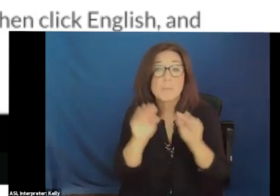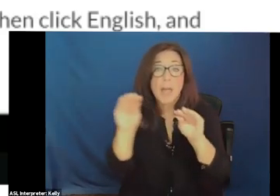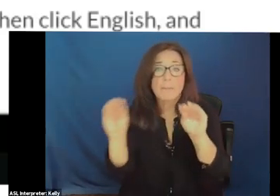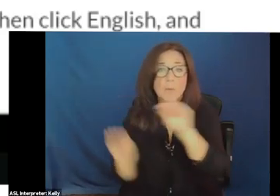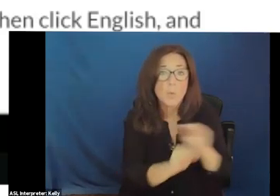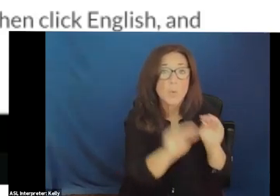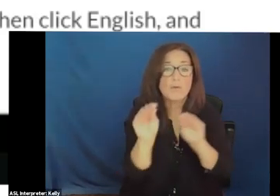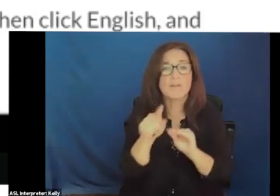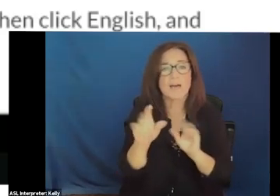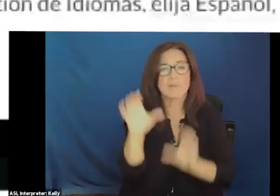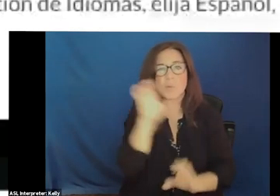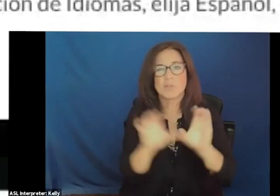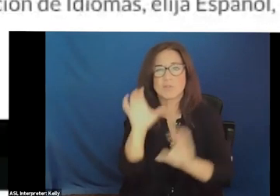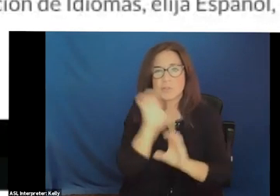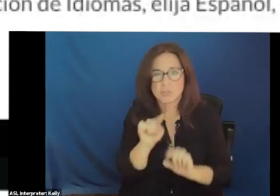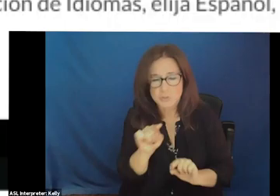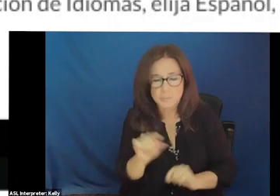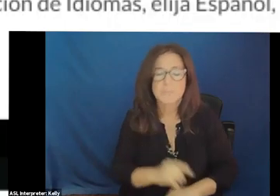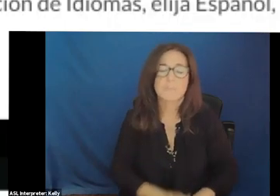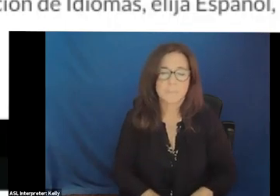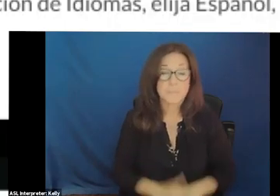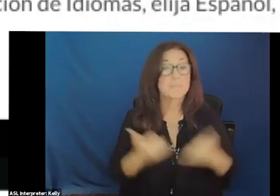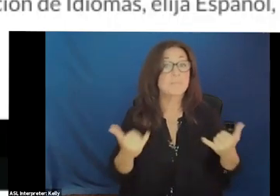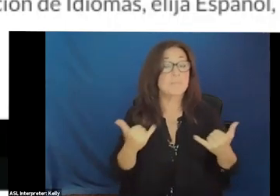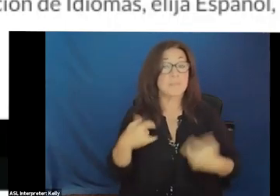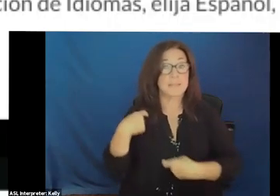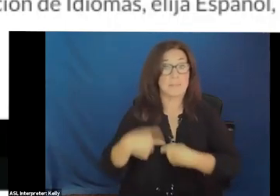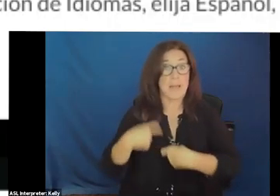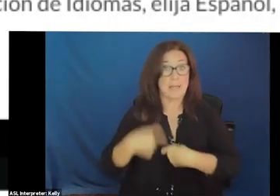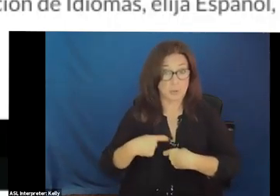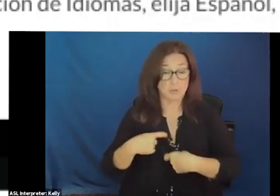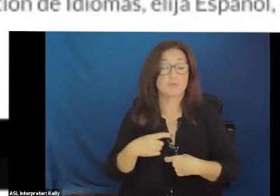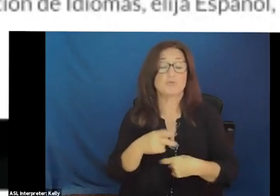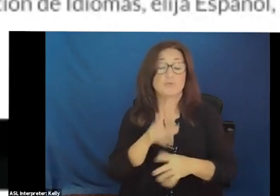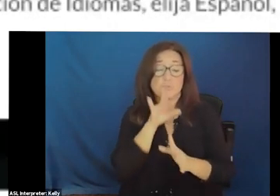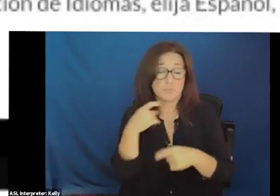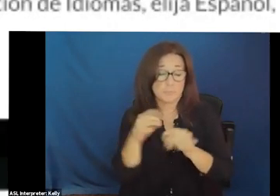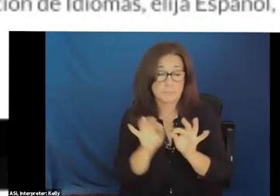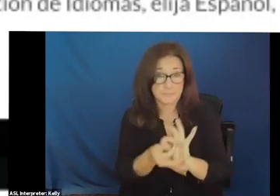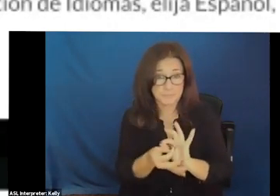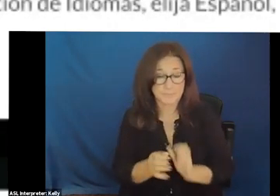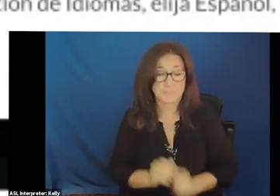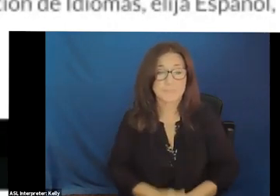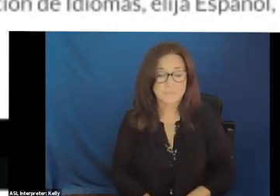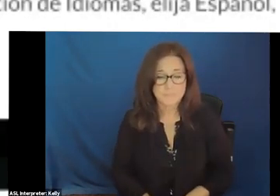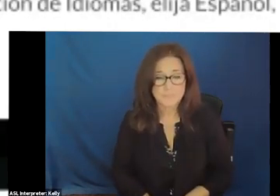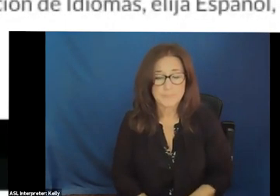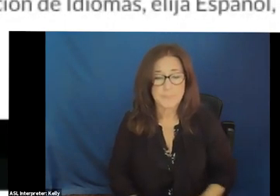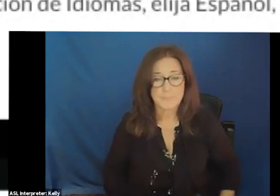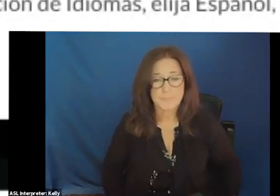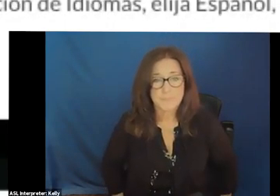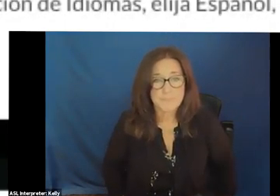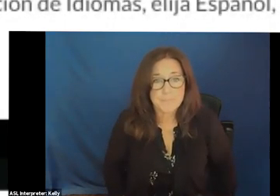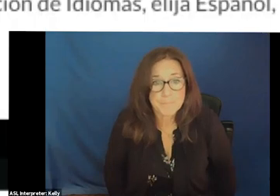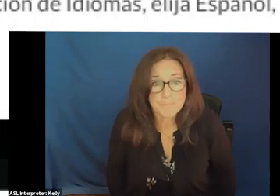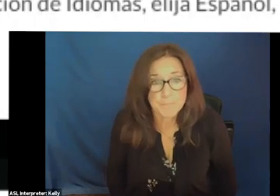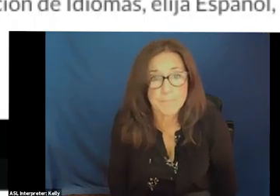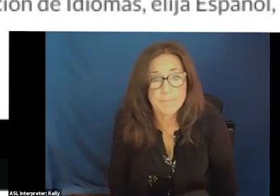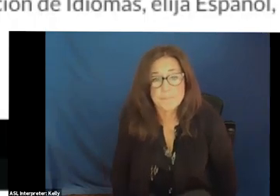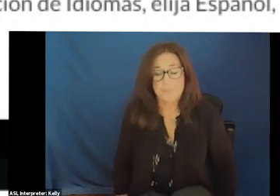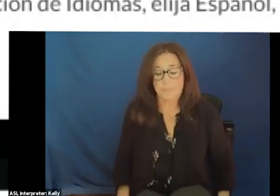contará con interpretación simultánea bidireccional en inglés y en español si usted es bilingüe no tiene que presionar nada si usted no es